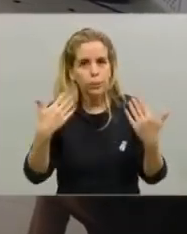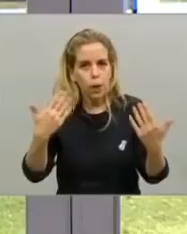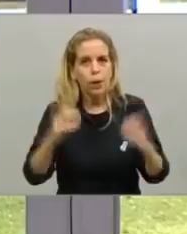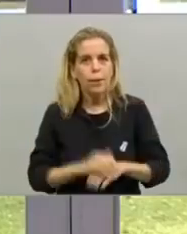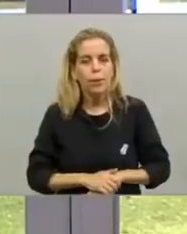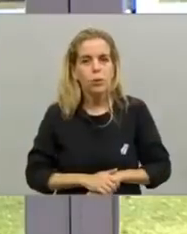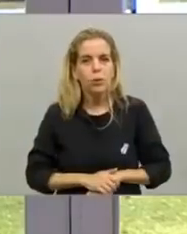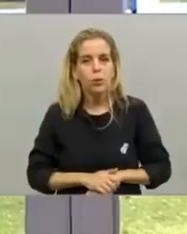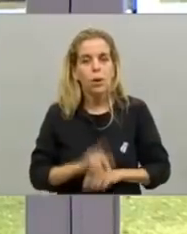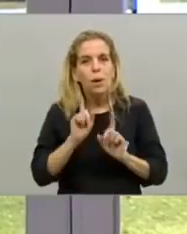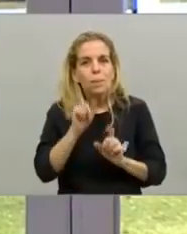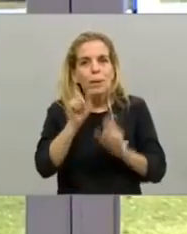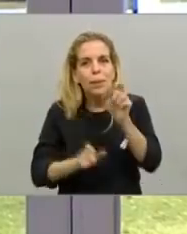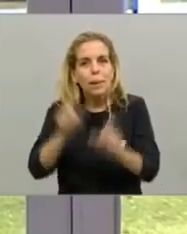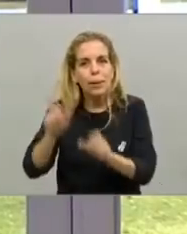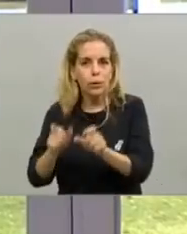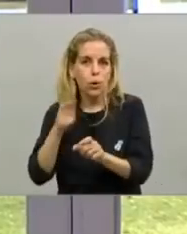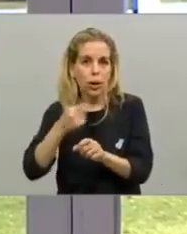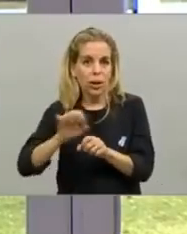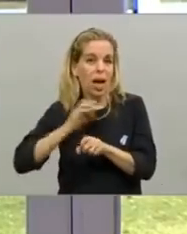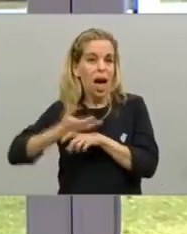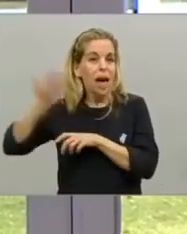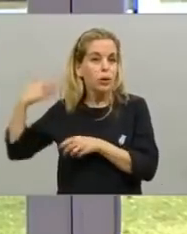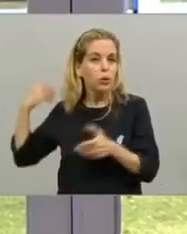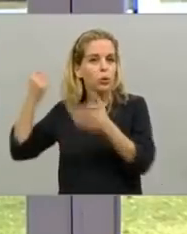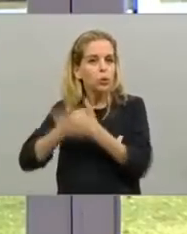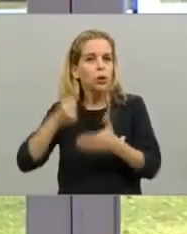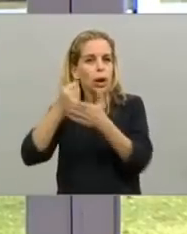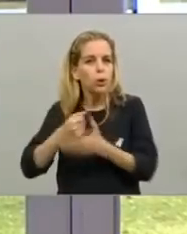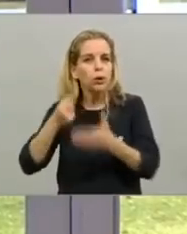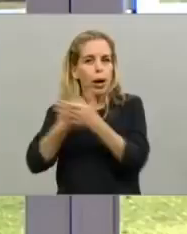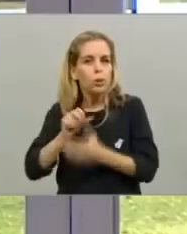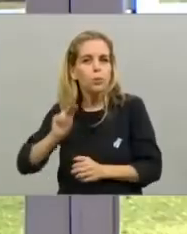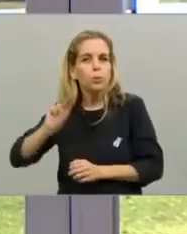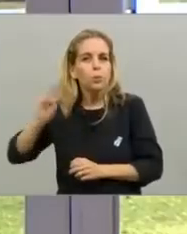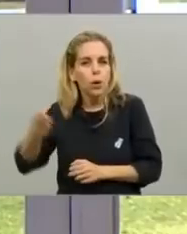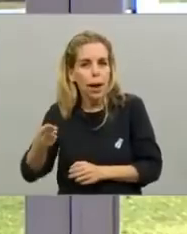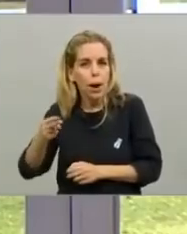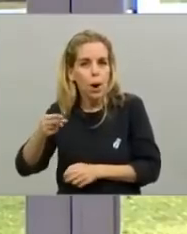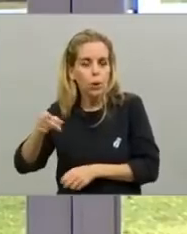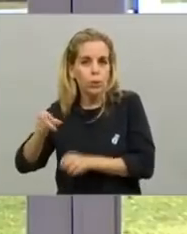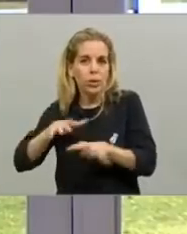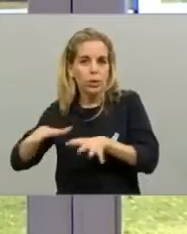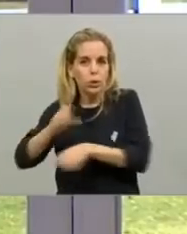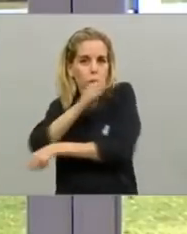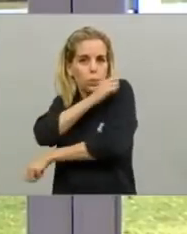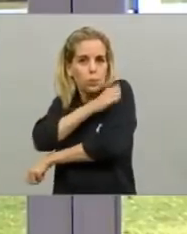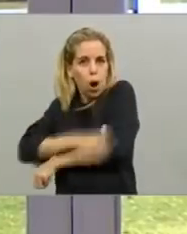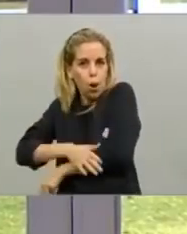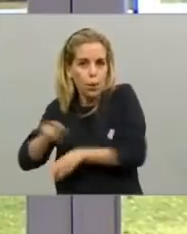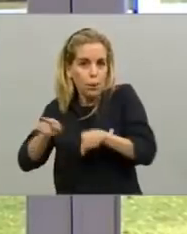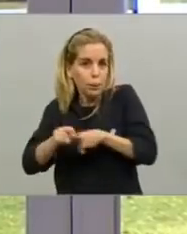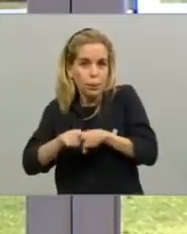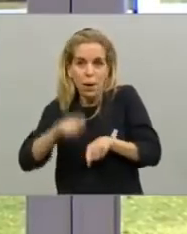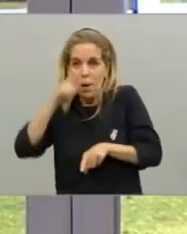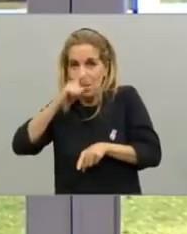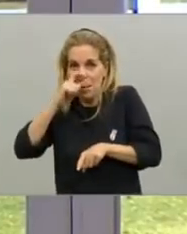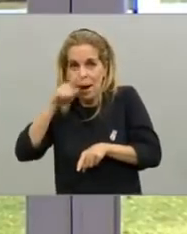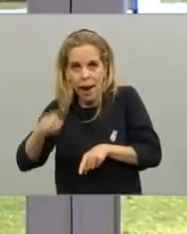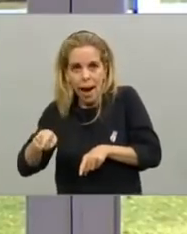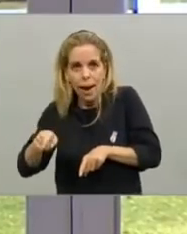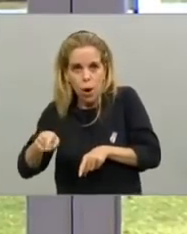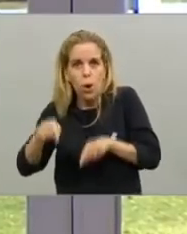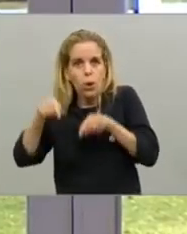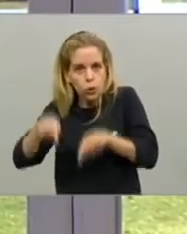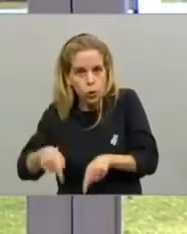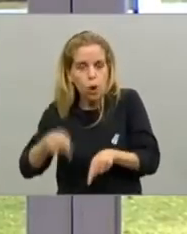Que esos hombres que dejaron todo y murieron en la miseria, como Belgrano, son